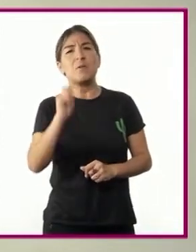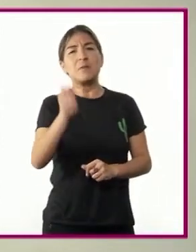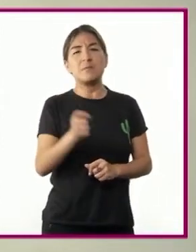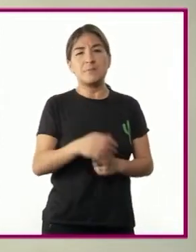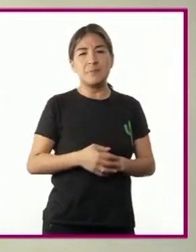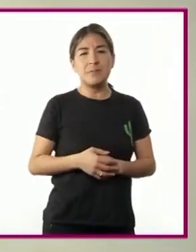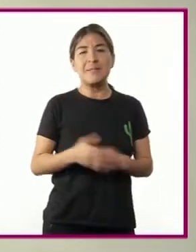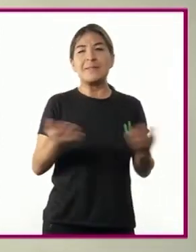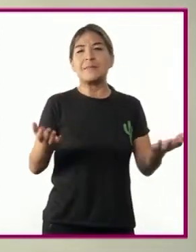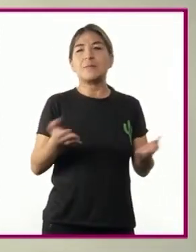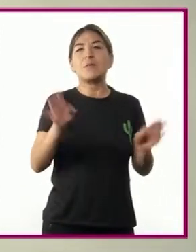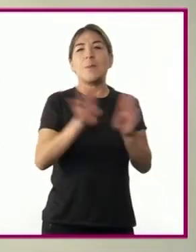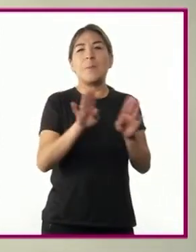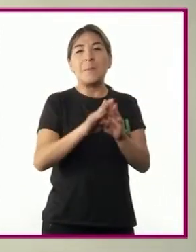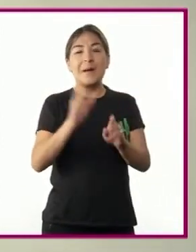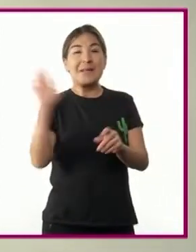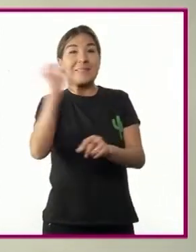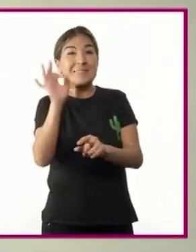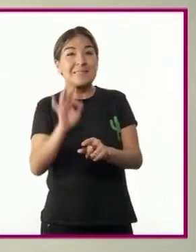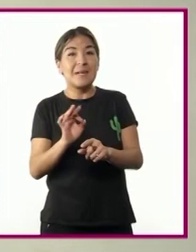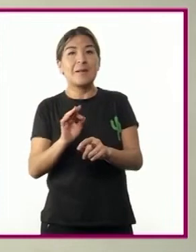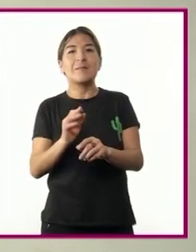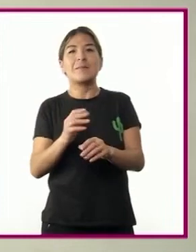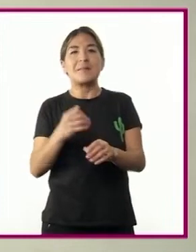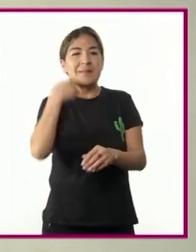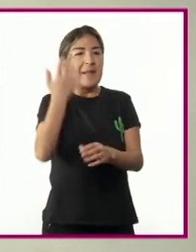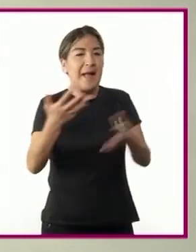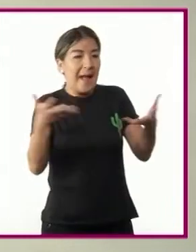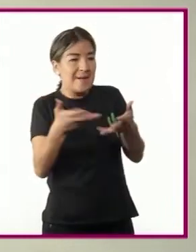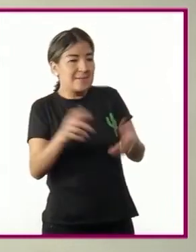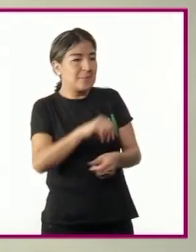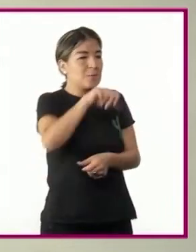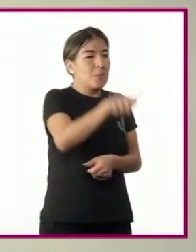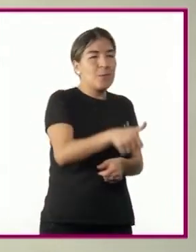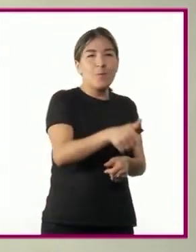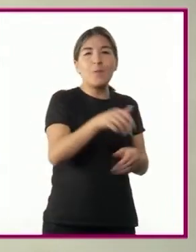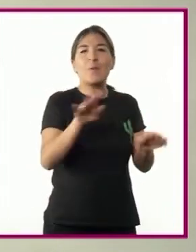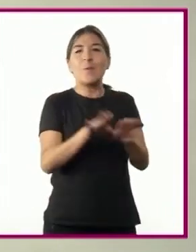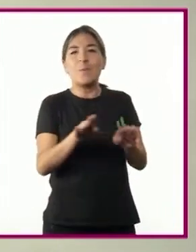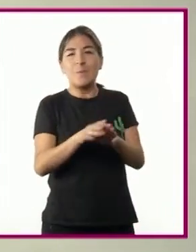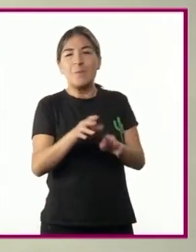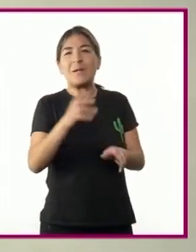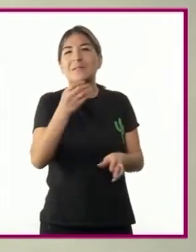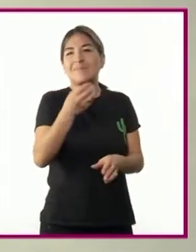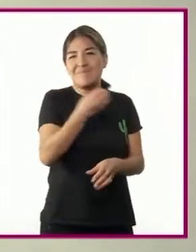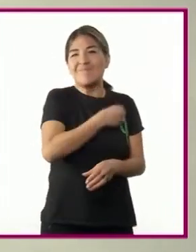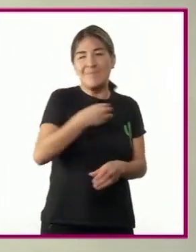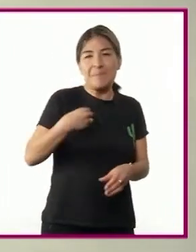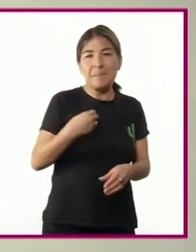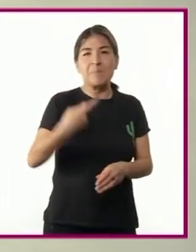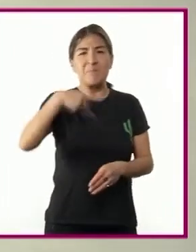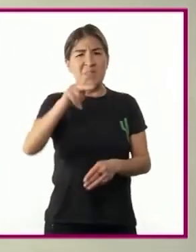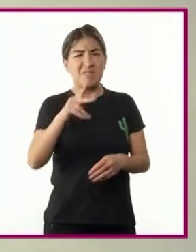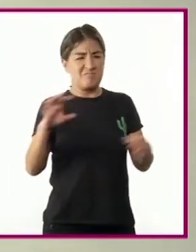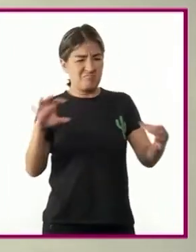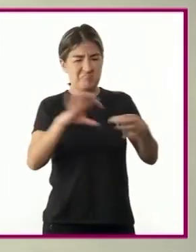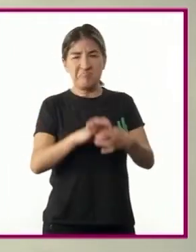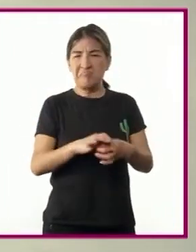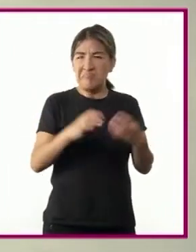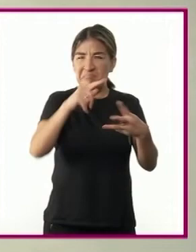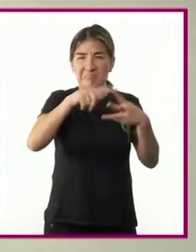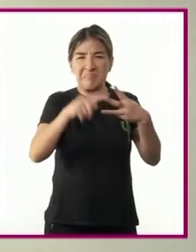es un tipo de deseo al que puede obligar a otro. Pero aún así no veo la relación.